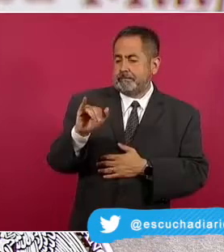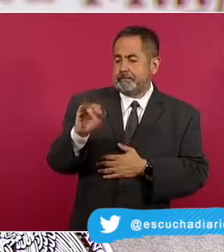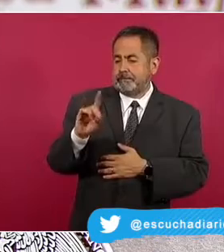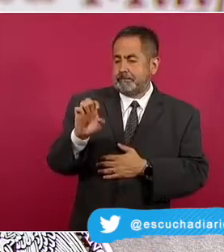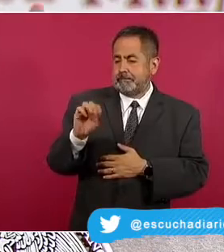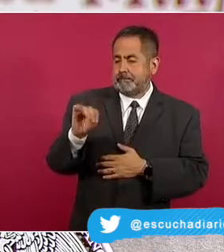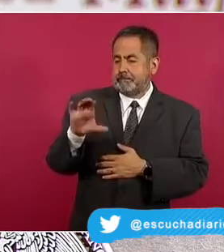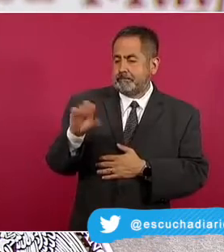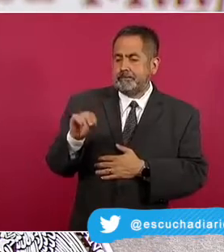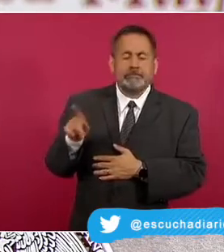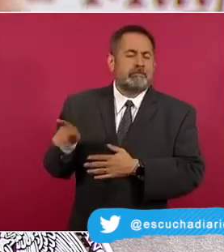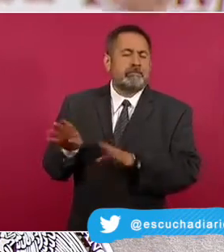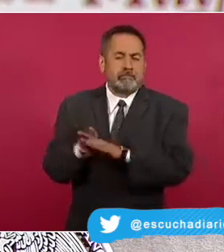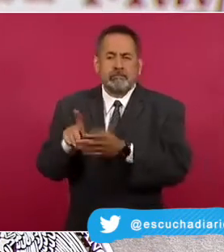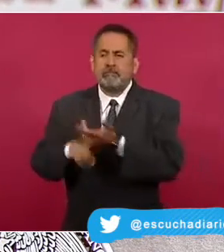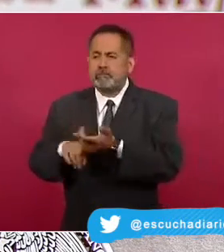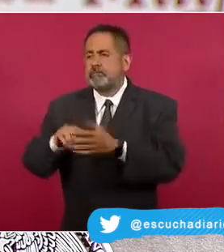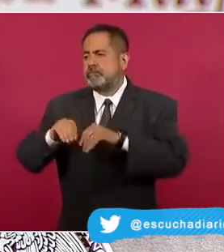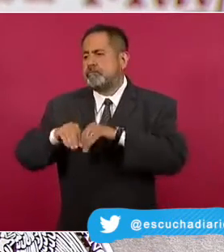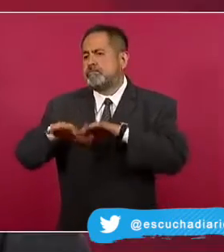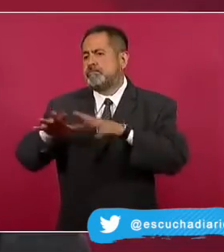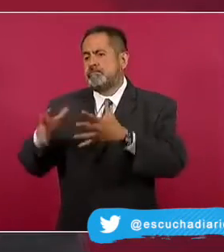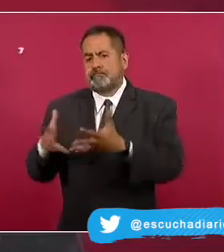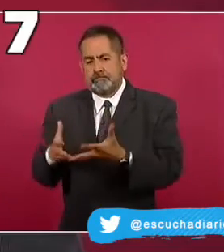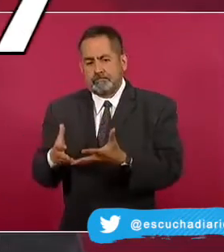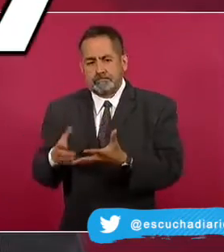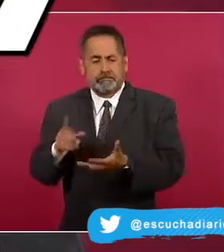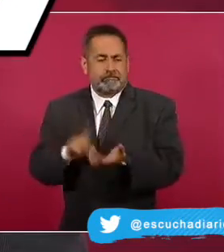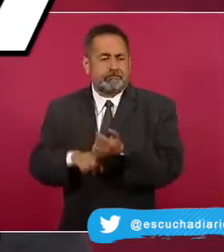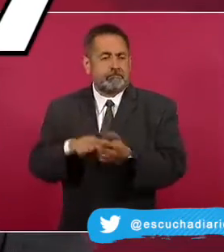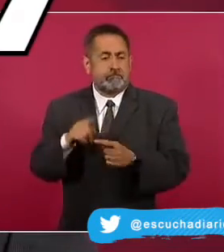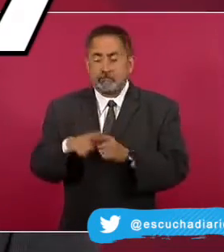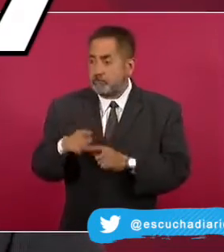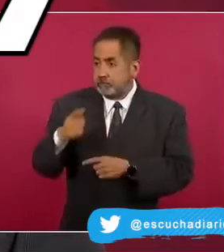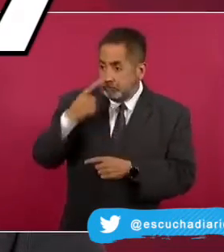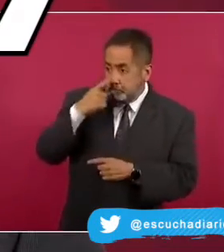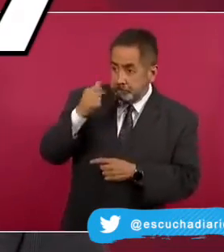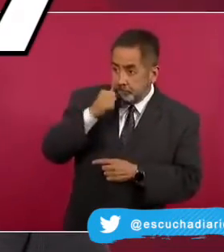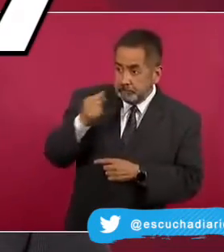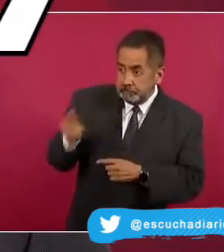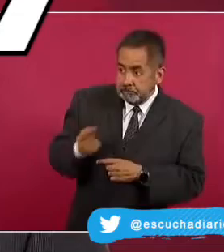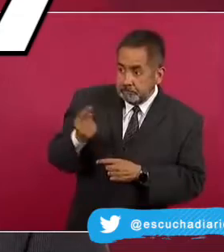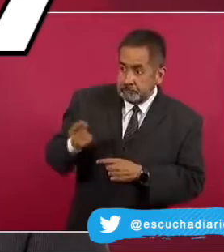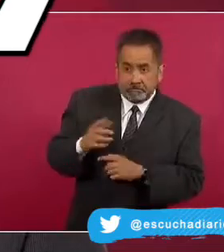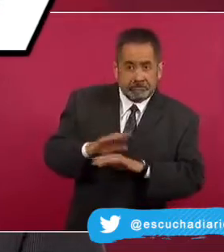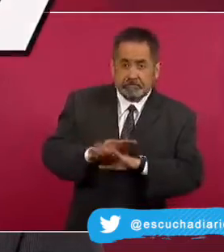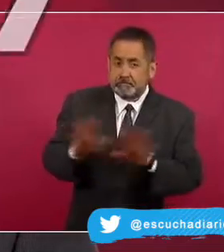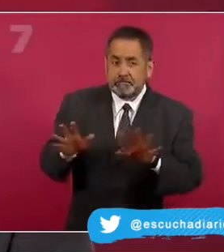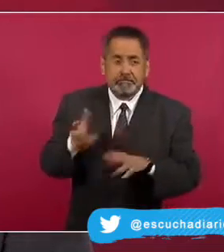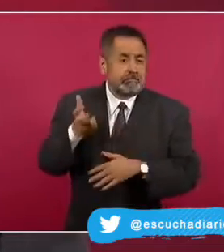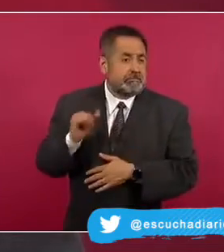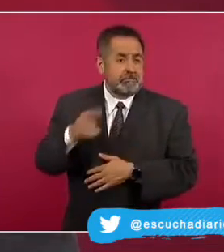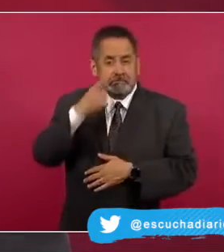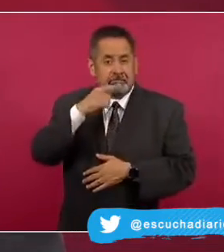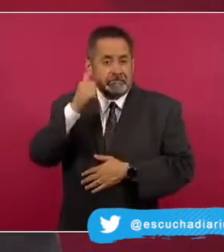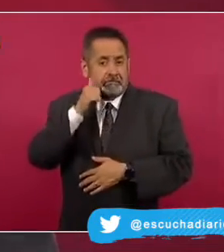de COVID-19 en todo el país y a nivel nacional hay 42.097 casos activos,